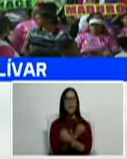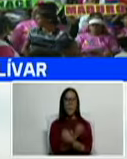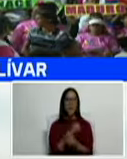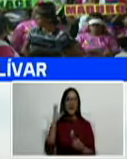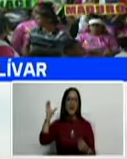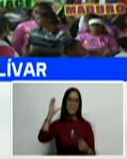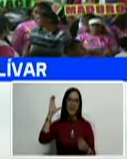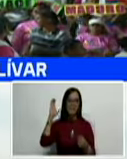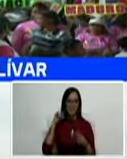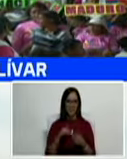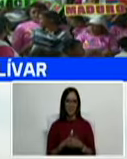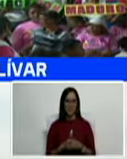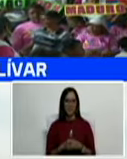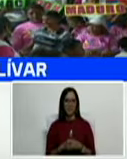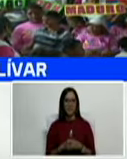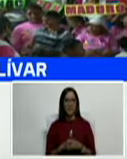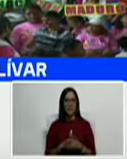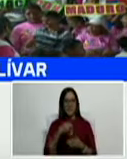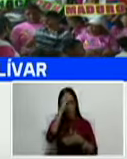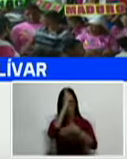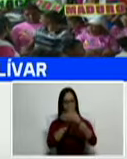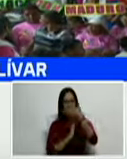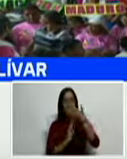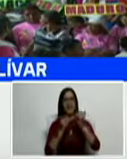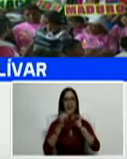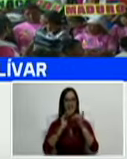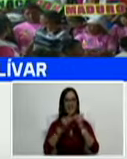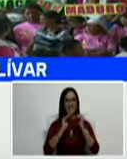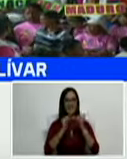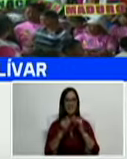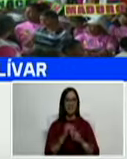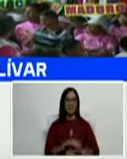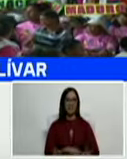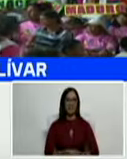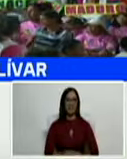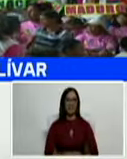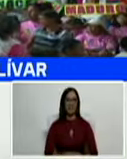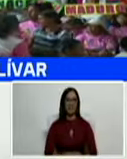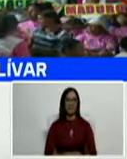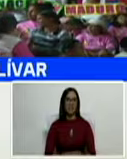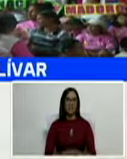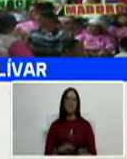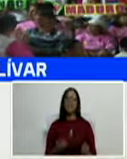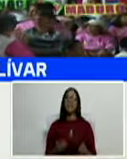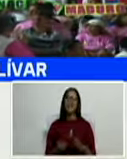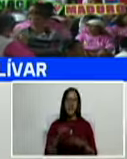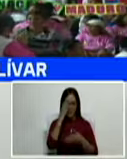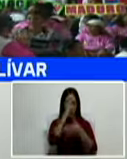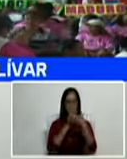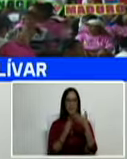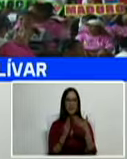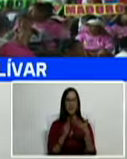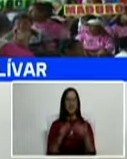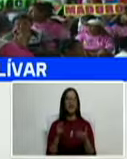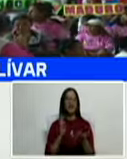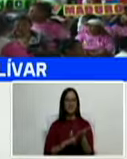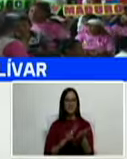patria, la honestidad, la ética, la sinceridad y la autenticidad.